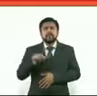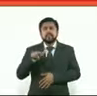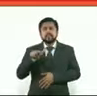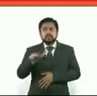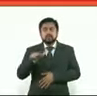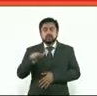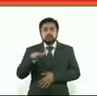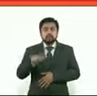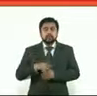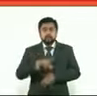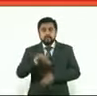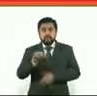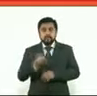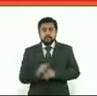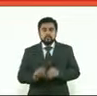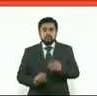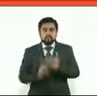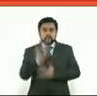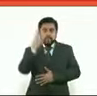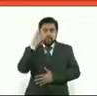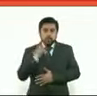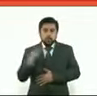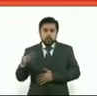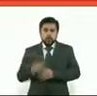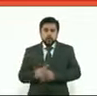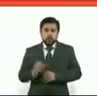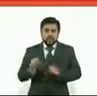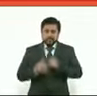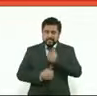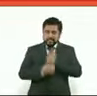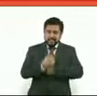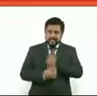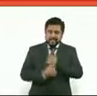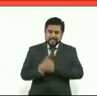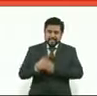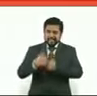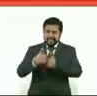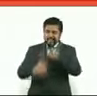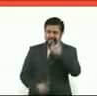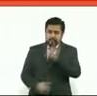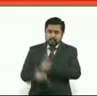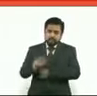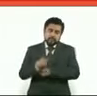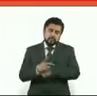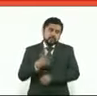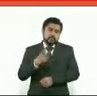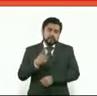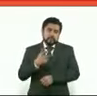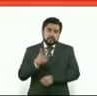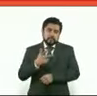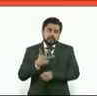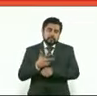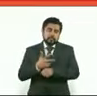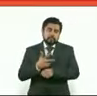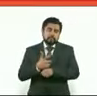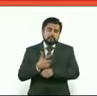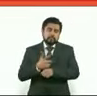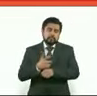la prueba de Nuevo León Pista y Campo, una prueba de control, y terminó en el séptimo lugar en aquella ocasión, y también